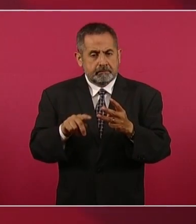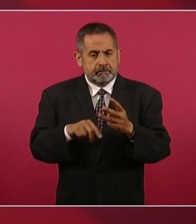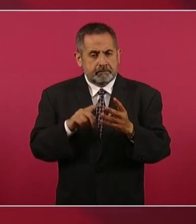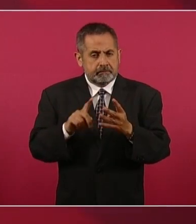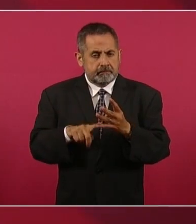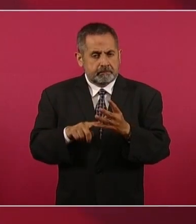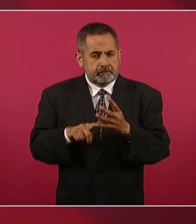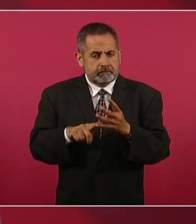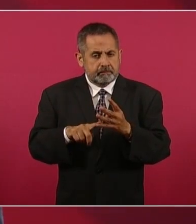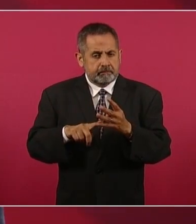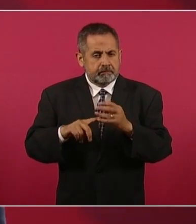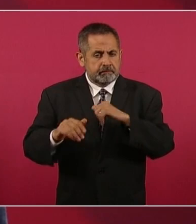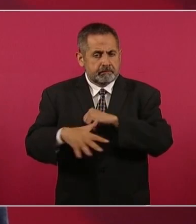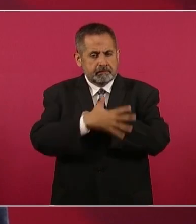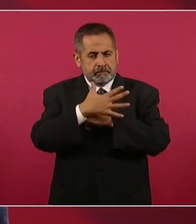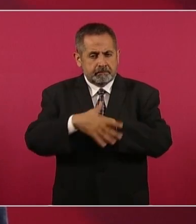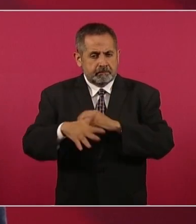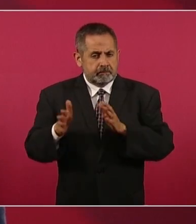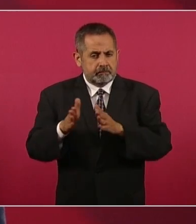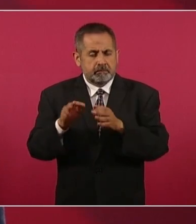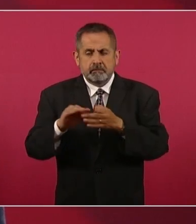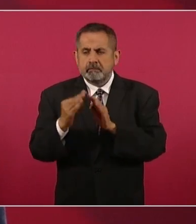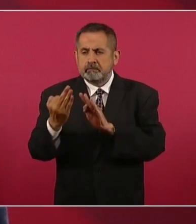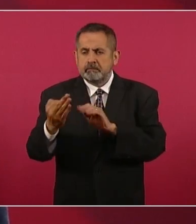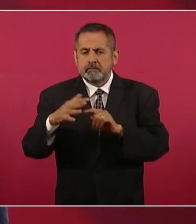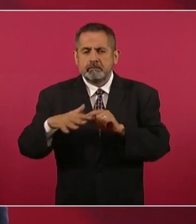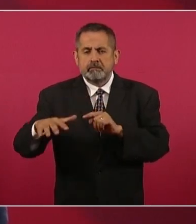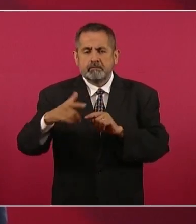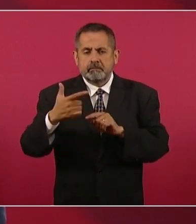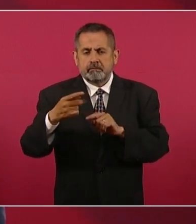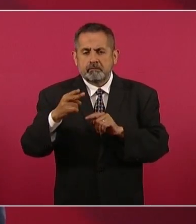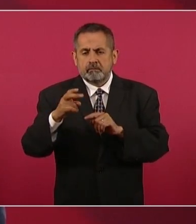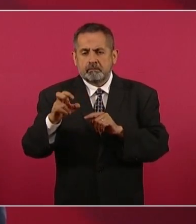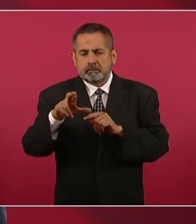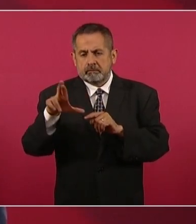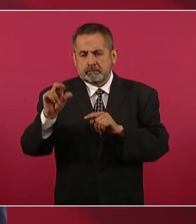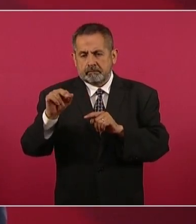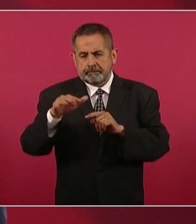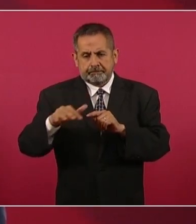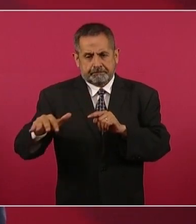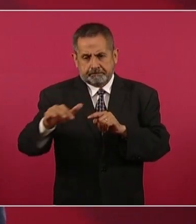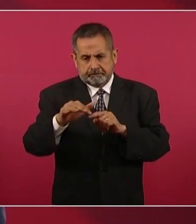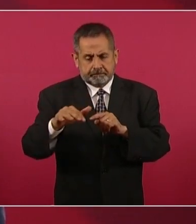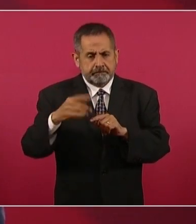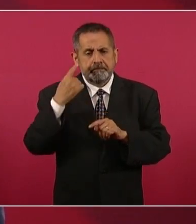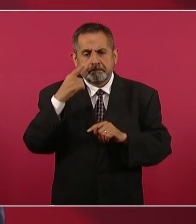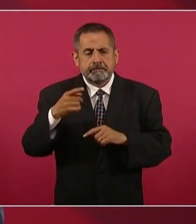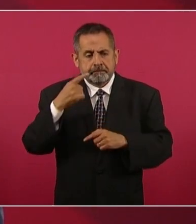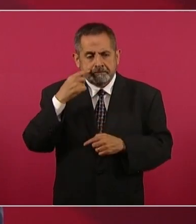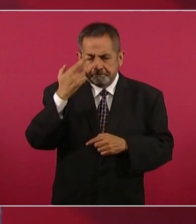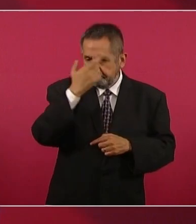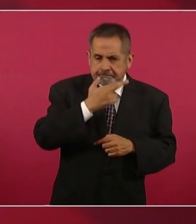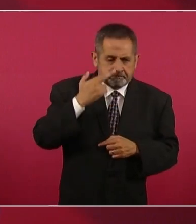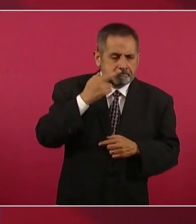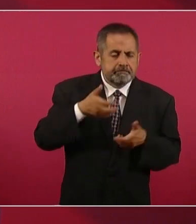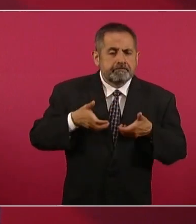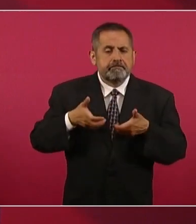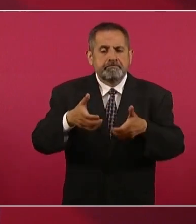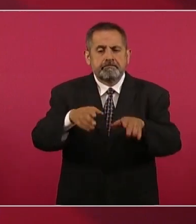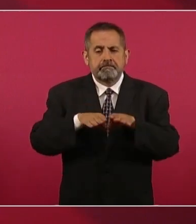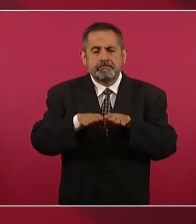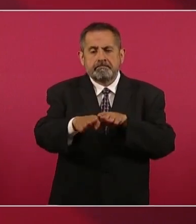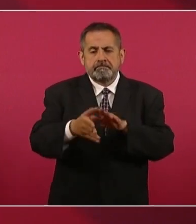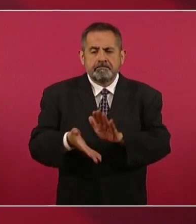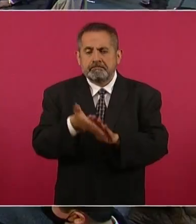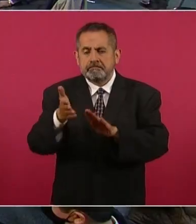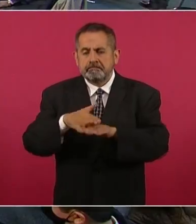a la Costa Chica de Guerrero para supervisar caminos de mano de